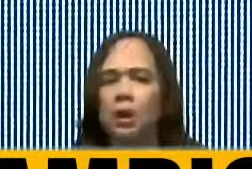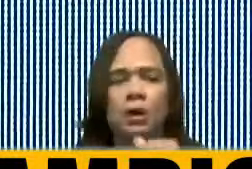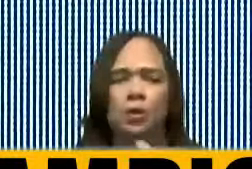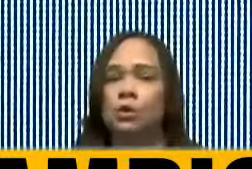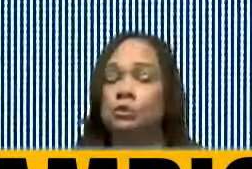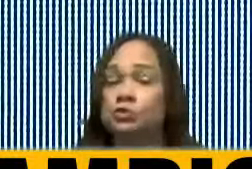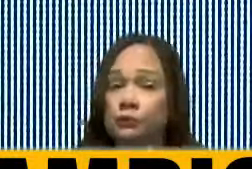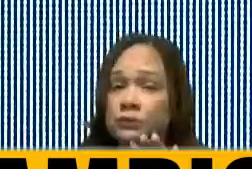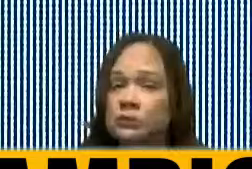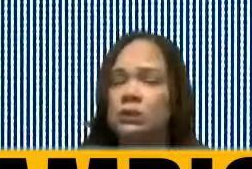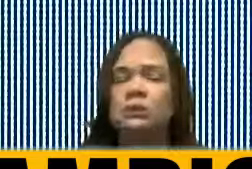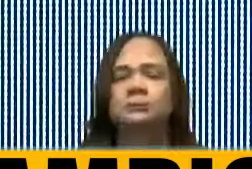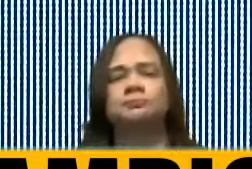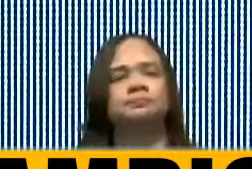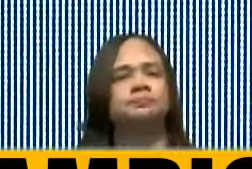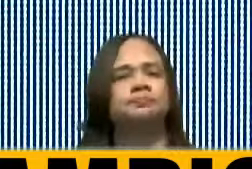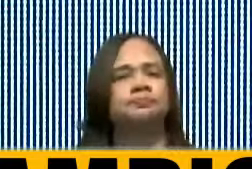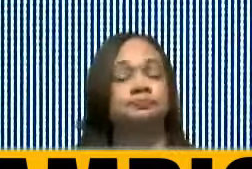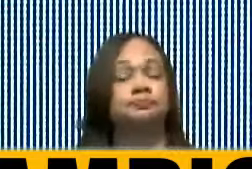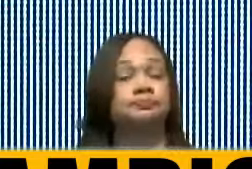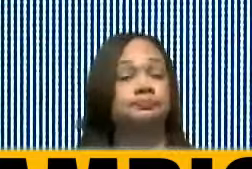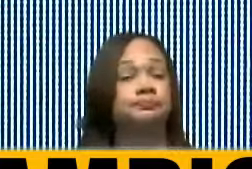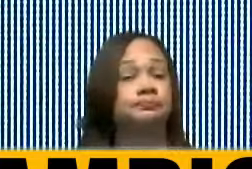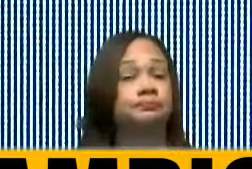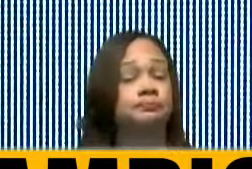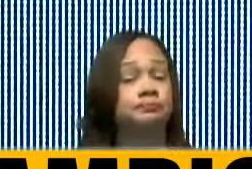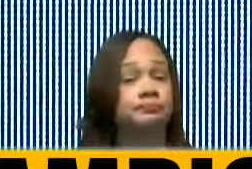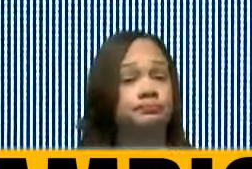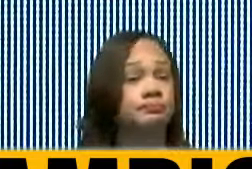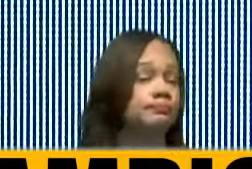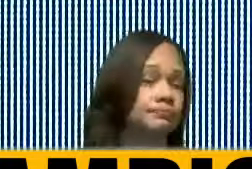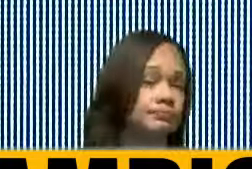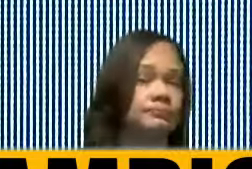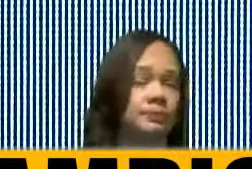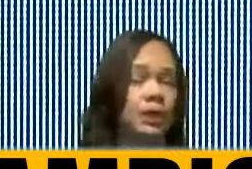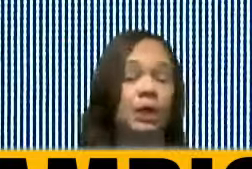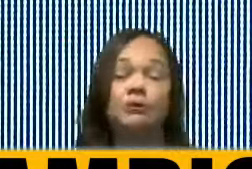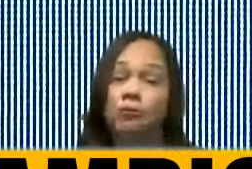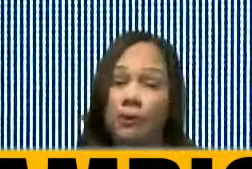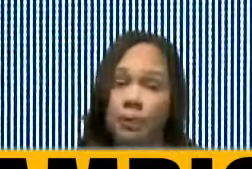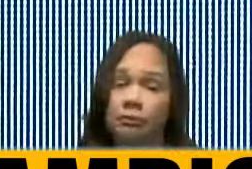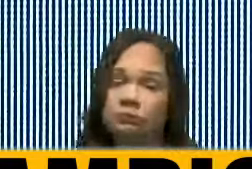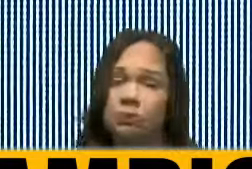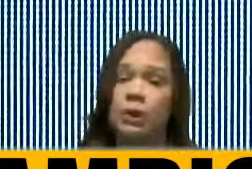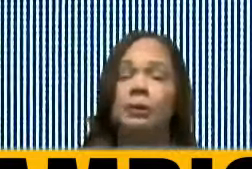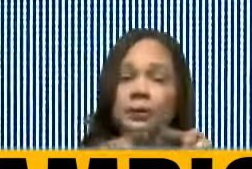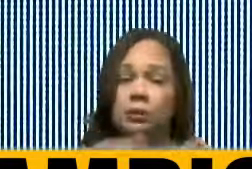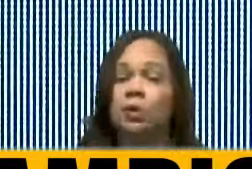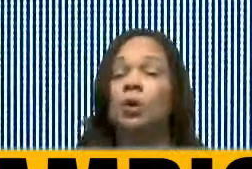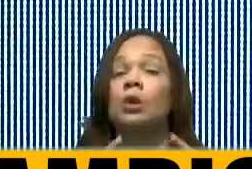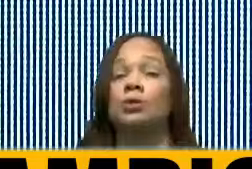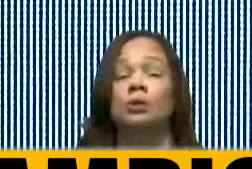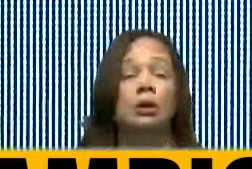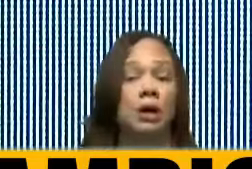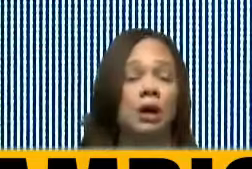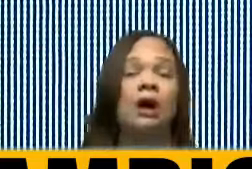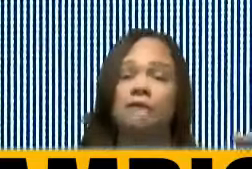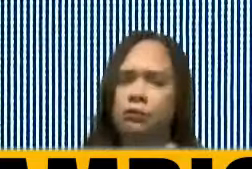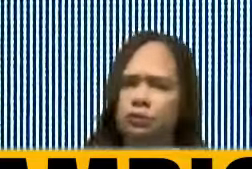llega en en en el momento en que fue eh presupuestado el Ministerio de Educación ha